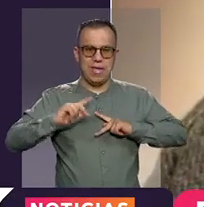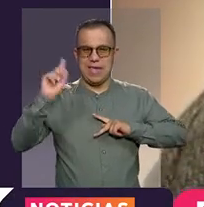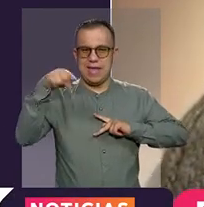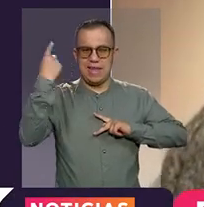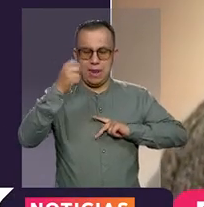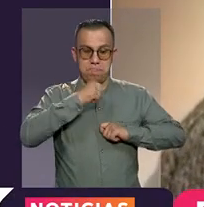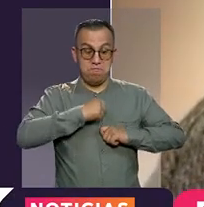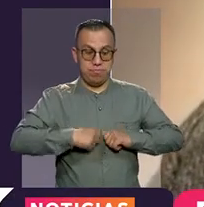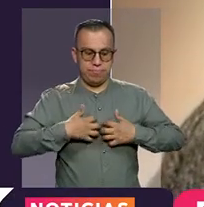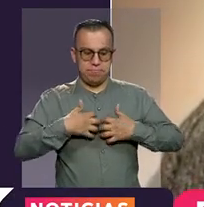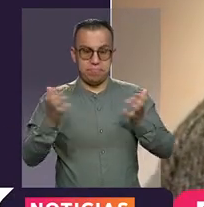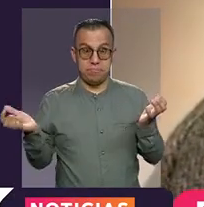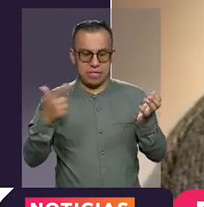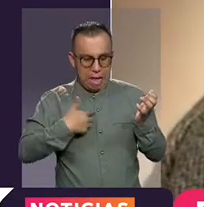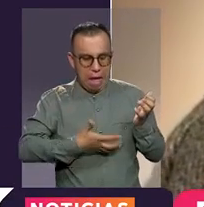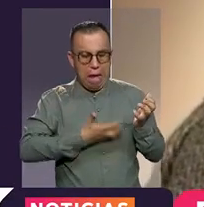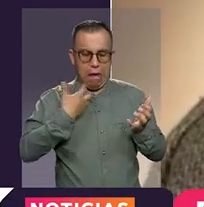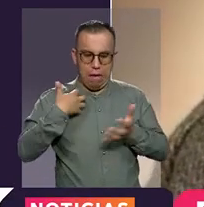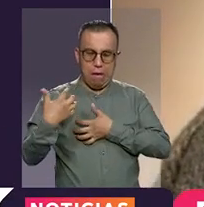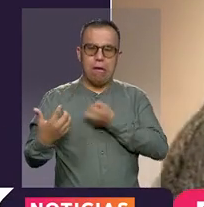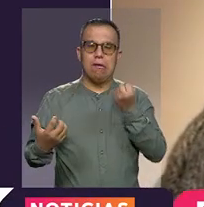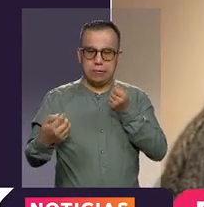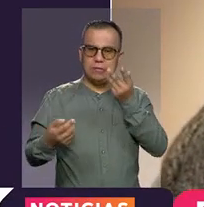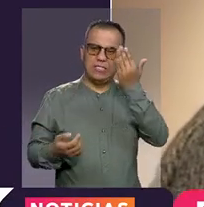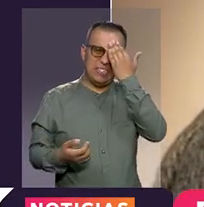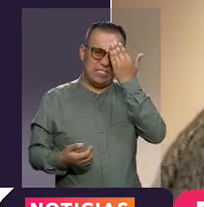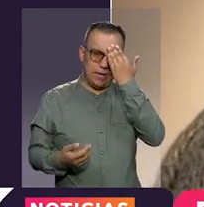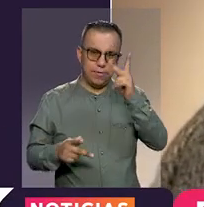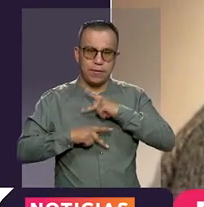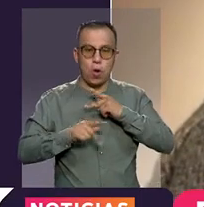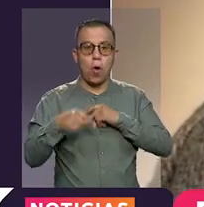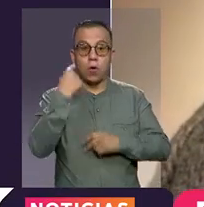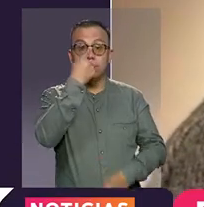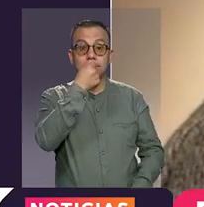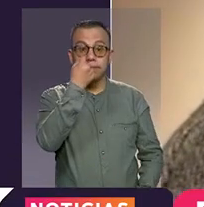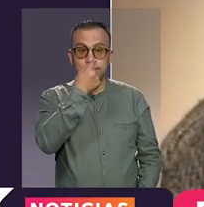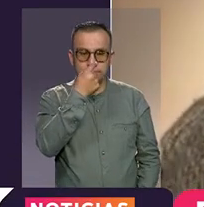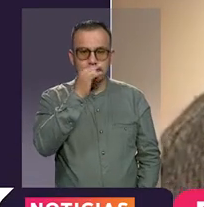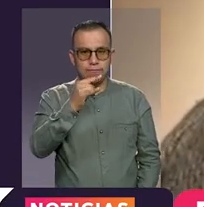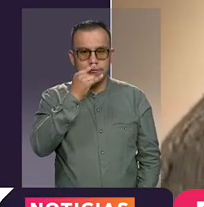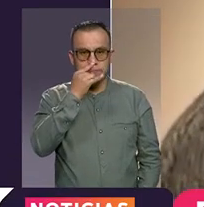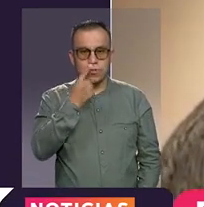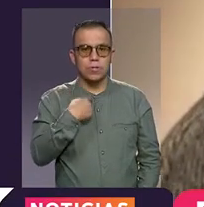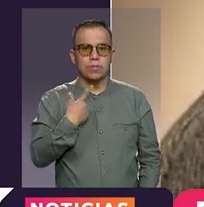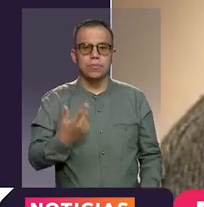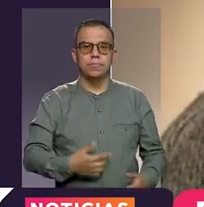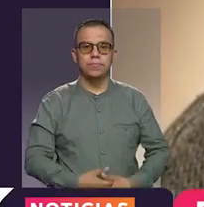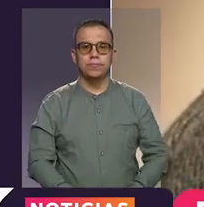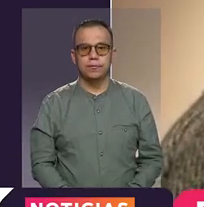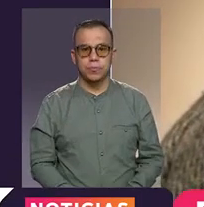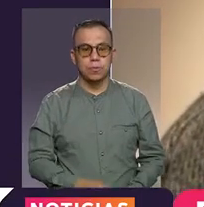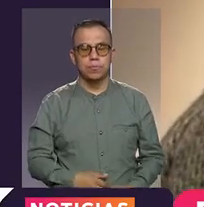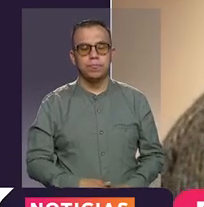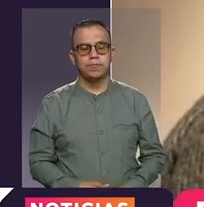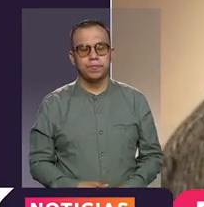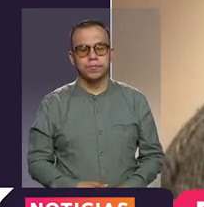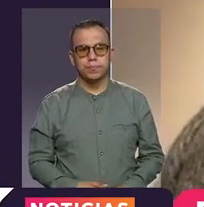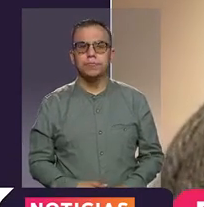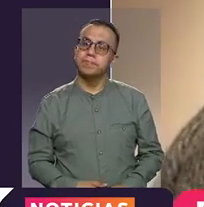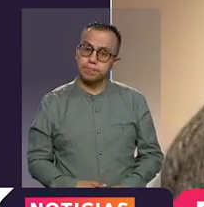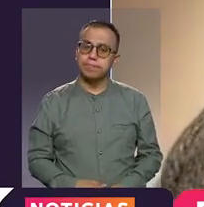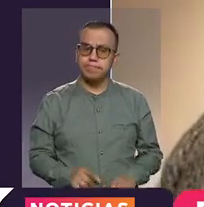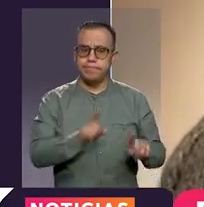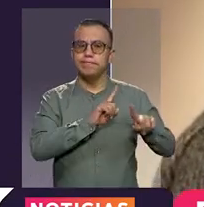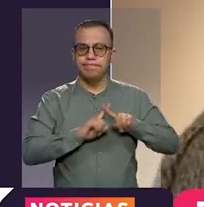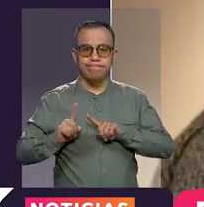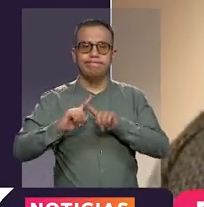generalmente, y en las vías respiratorias como la nariz, el hongo y demás. Entonces sí hay